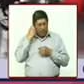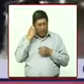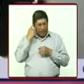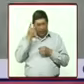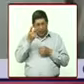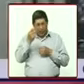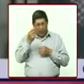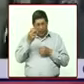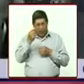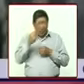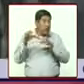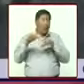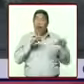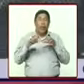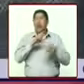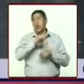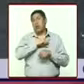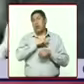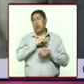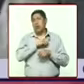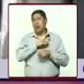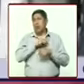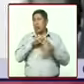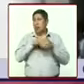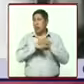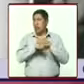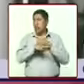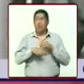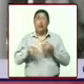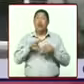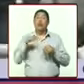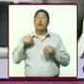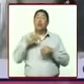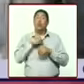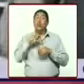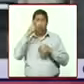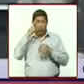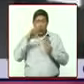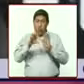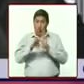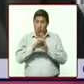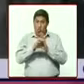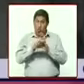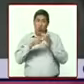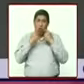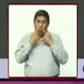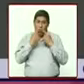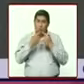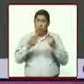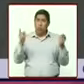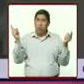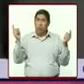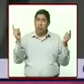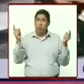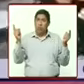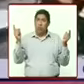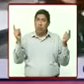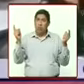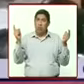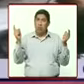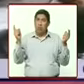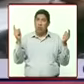en lo que corresponde a la policía, ¿no? Dentro interiormente de la policía. Y tenemos la foto y vamos a sacarla como corresponde. ¿En este caso serían tres